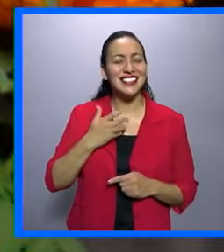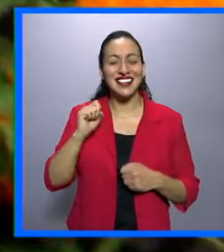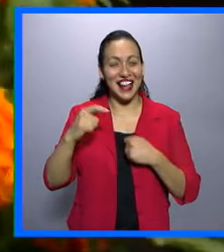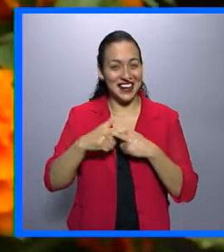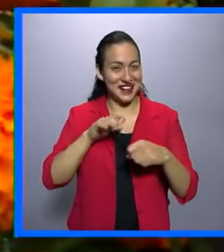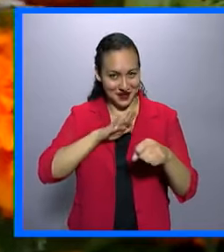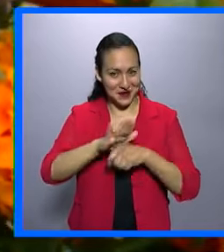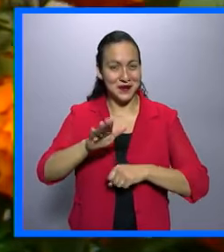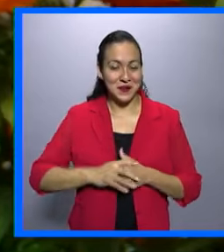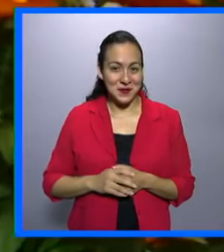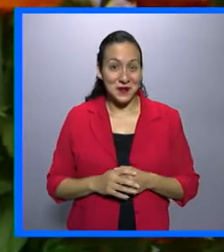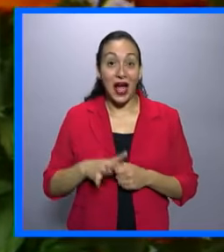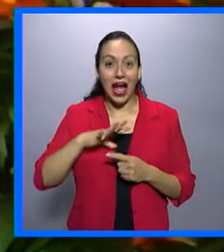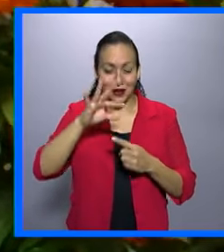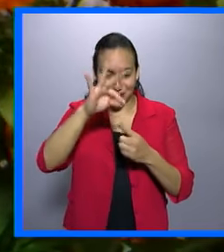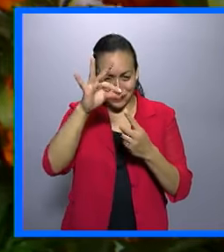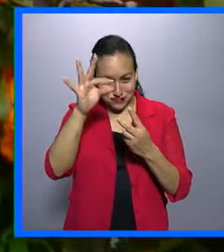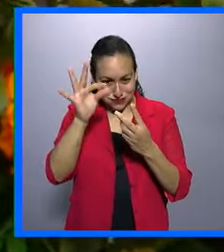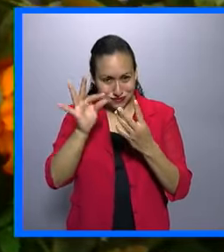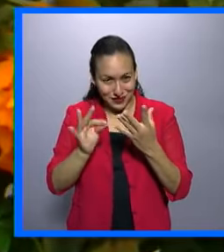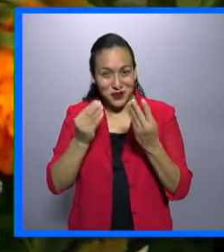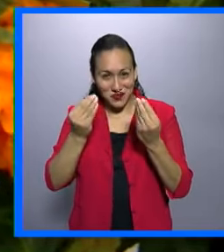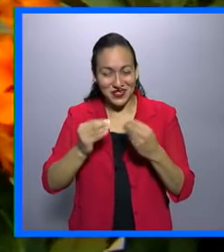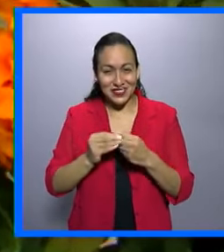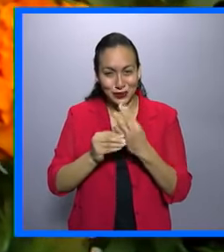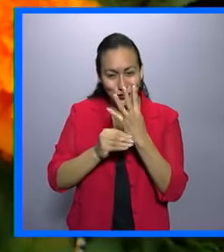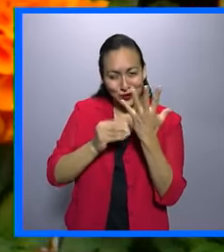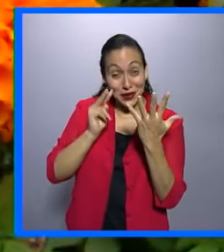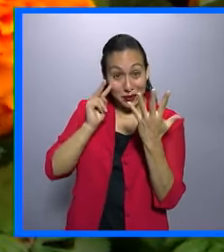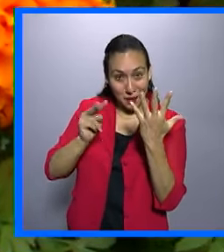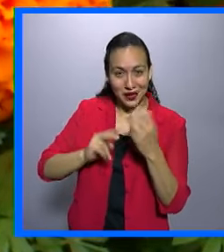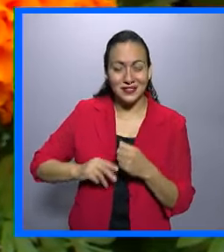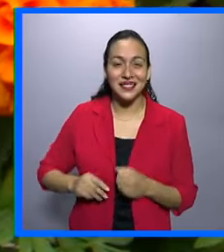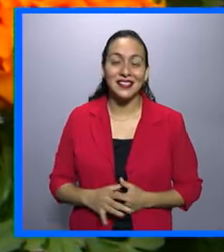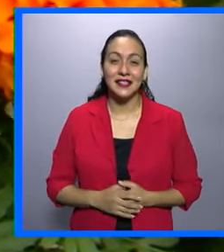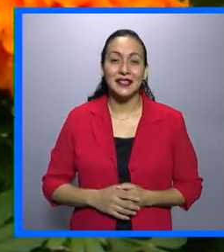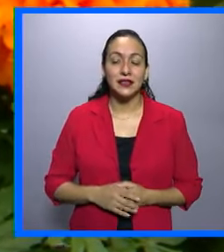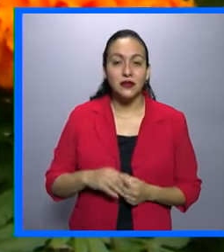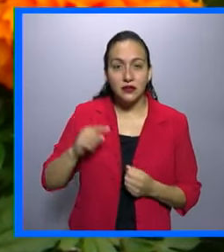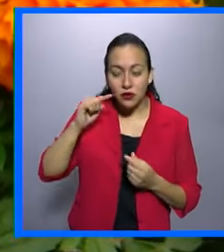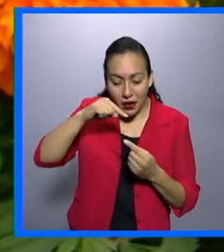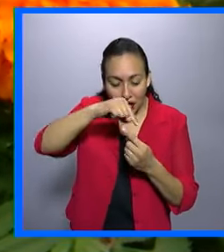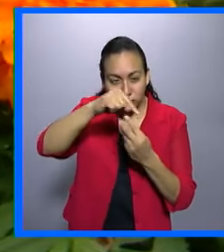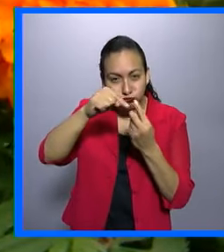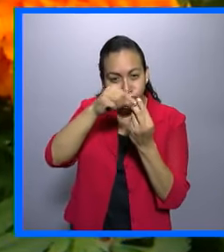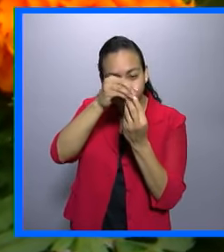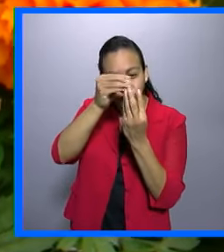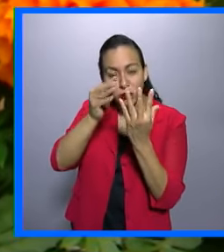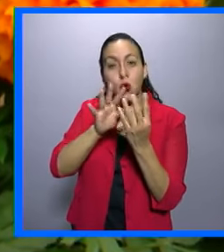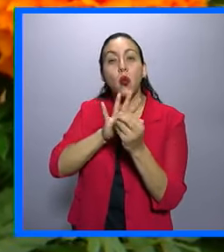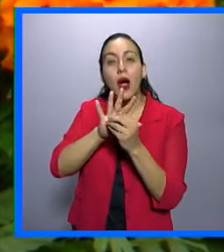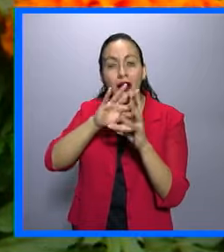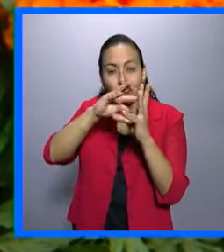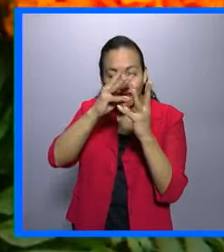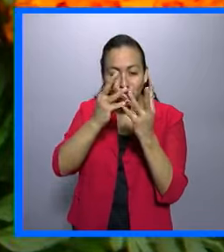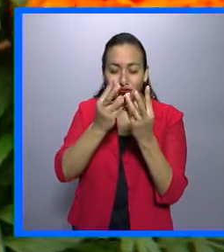que tiene muchos pétalos, pero si lo alcanzan a apreciar aquí, sus pétalos son en forma de